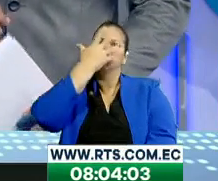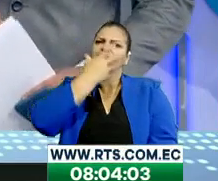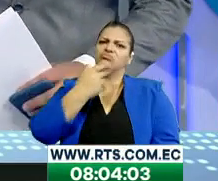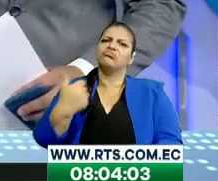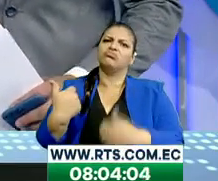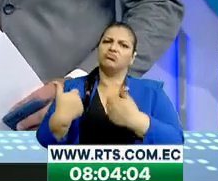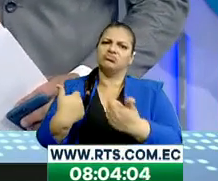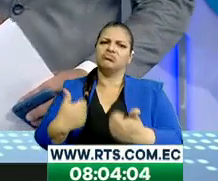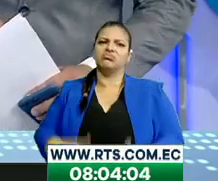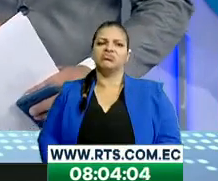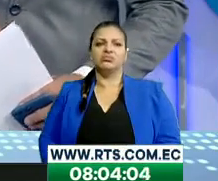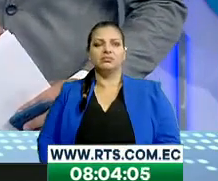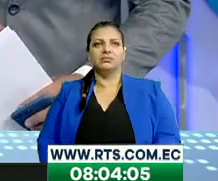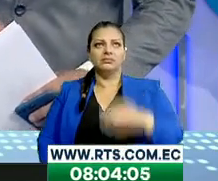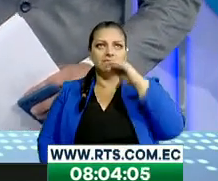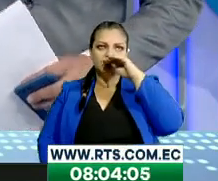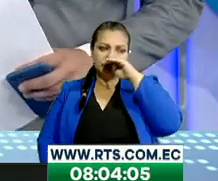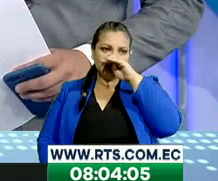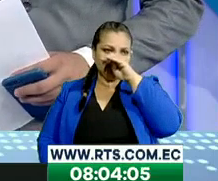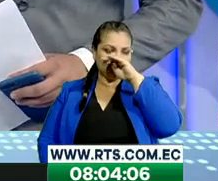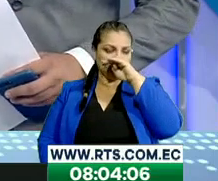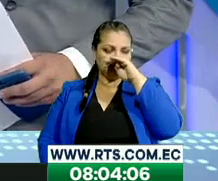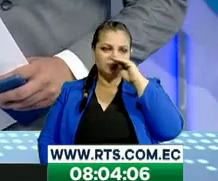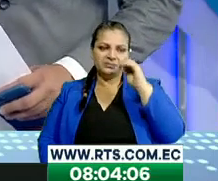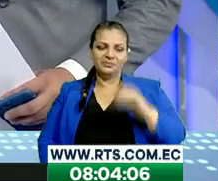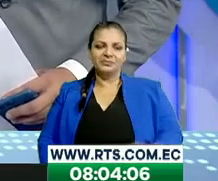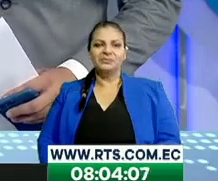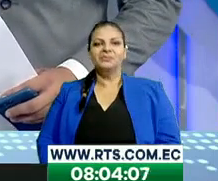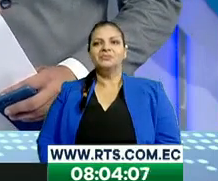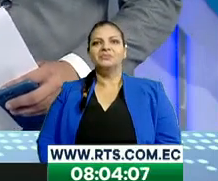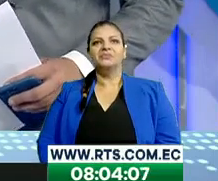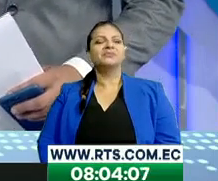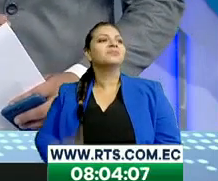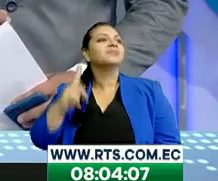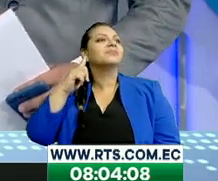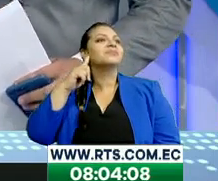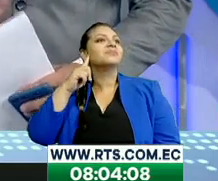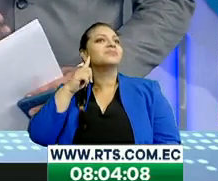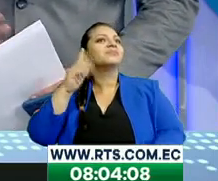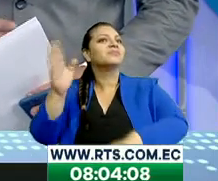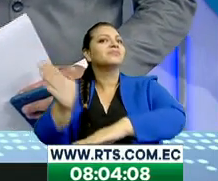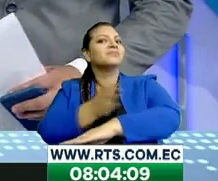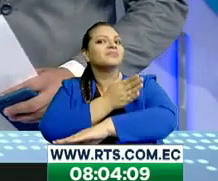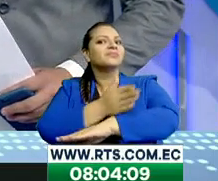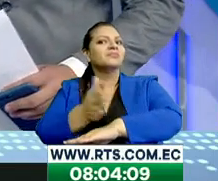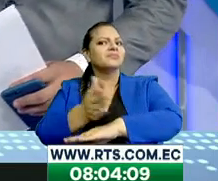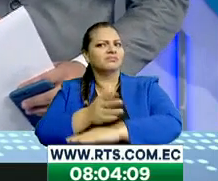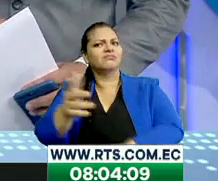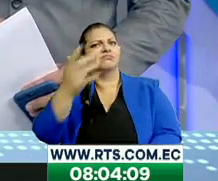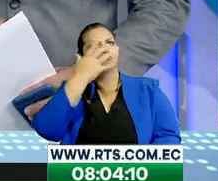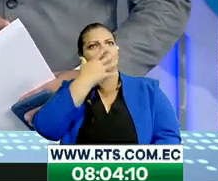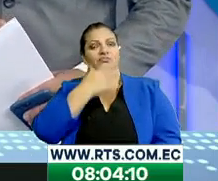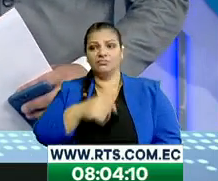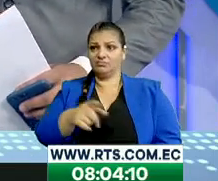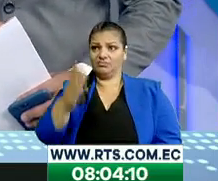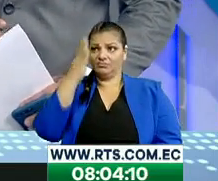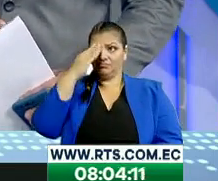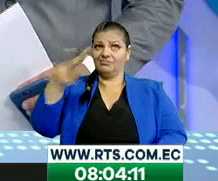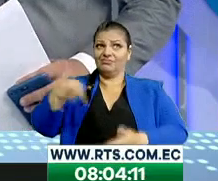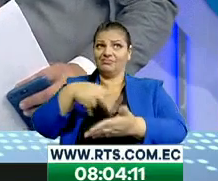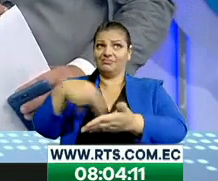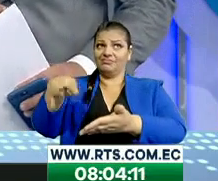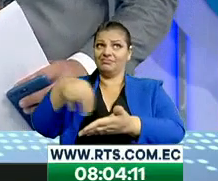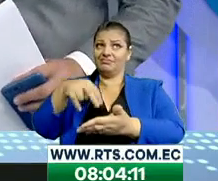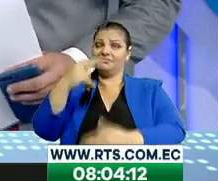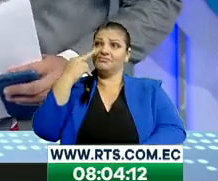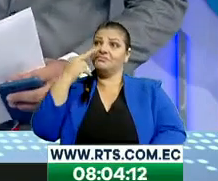marca el paso todavía? De Santa Rosa, de Víctor Manuel. Ahí está el gran Mujito. ¿Usted sí todavía marca el paso, ya no? Mira, yo claro, así ve.